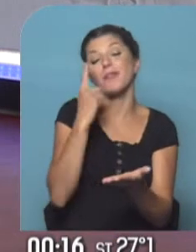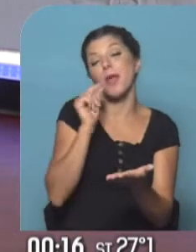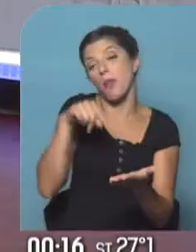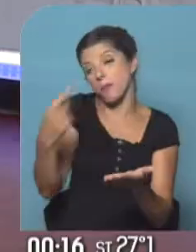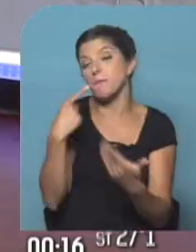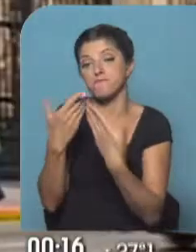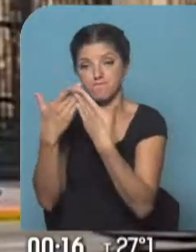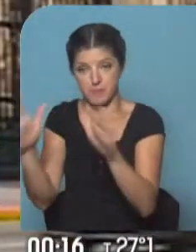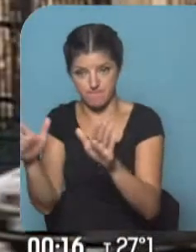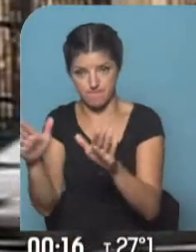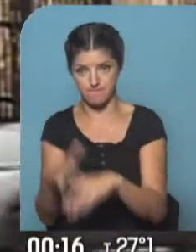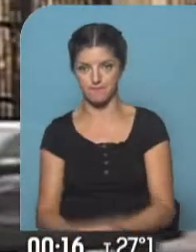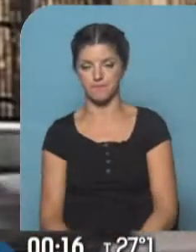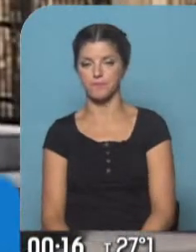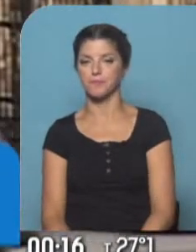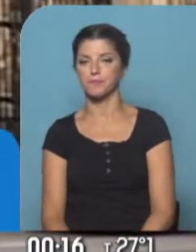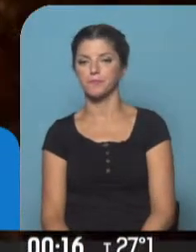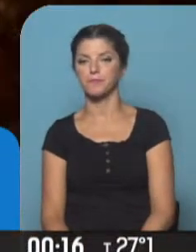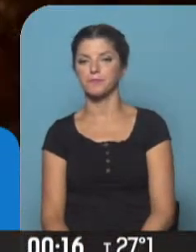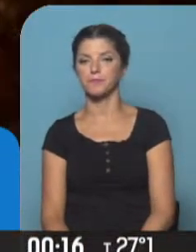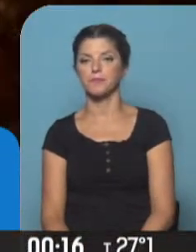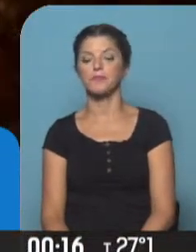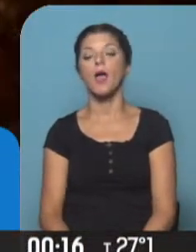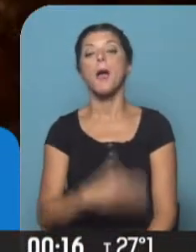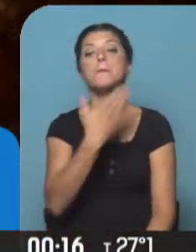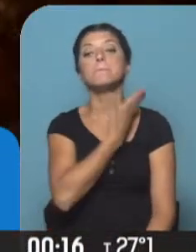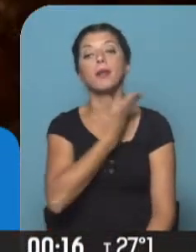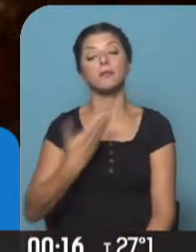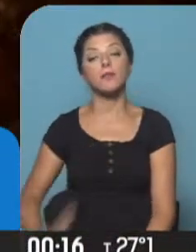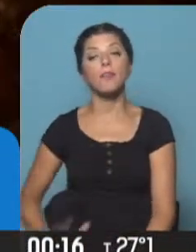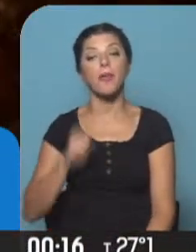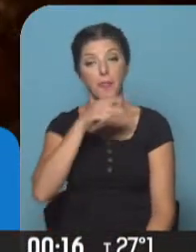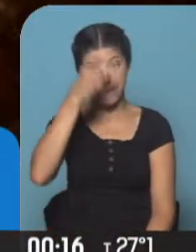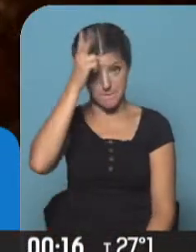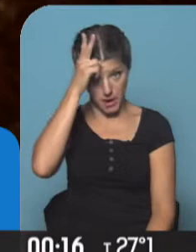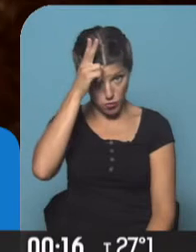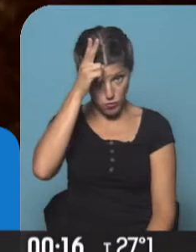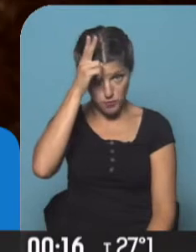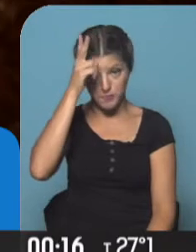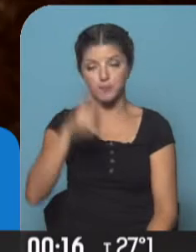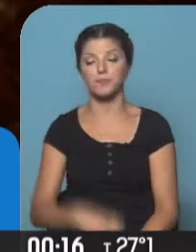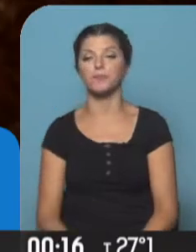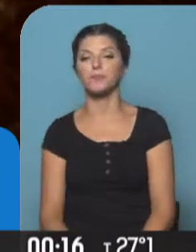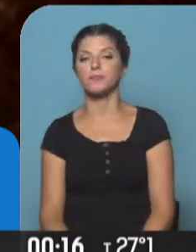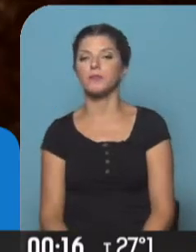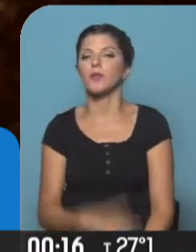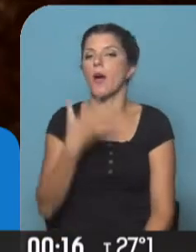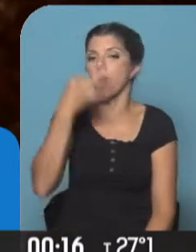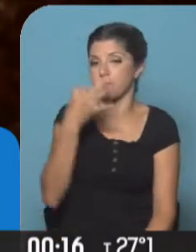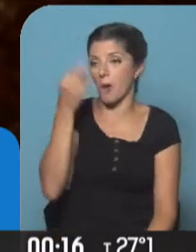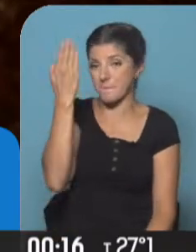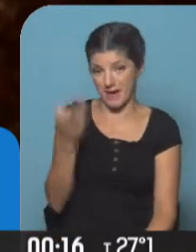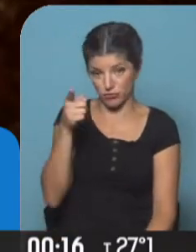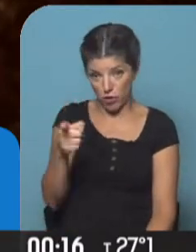Mira. La determinación del presidente de Perú, Pedro Pablo Kuczynski, de liberar a Alberto